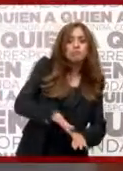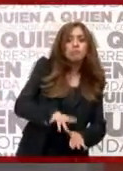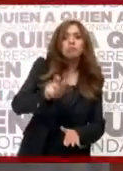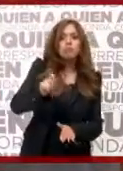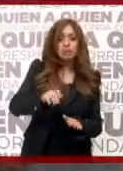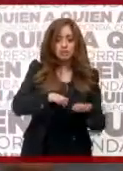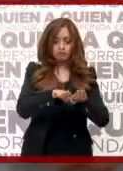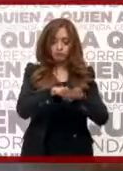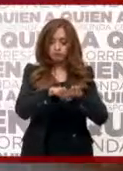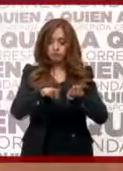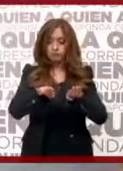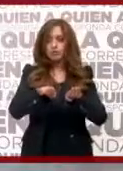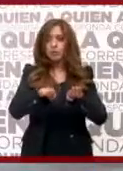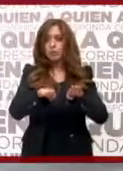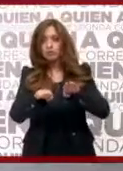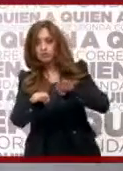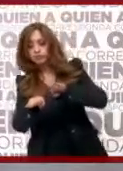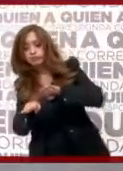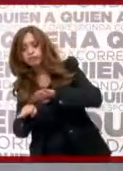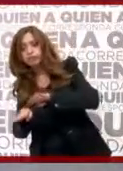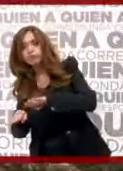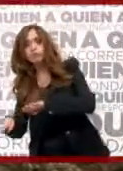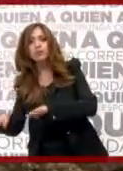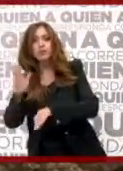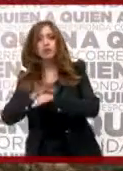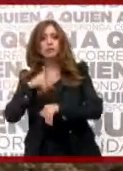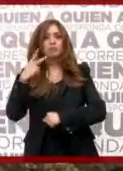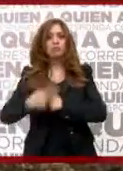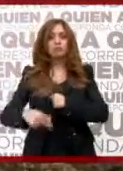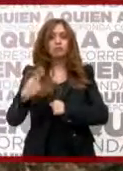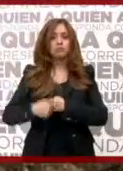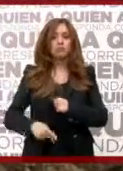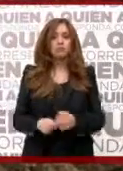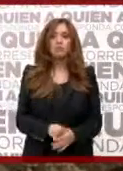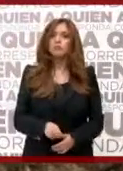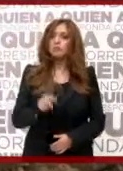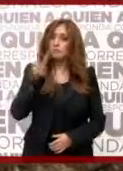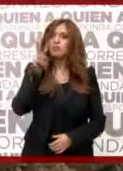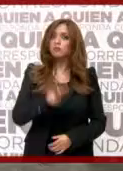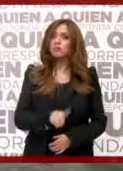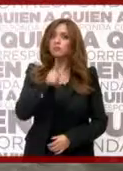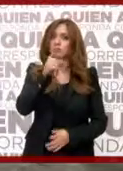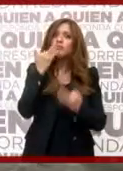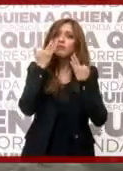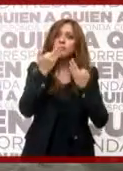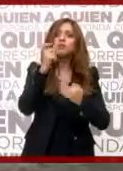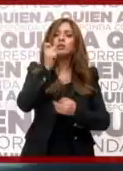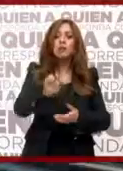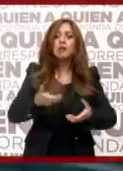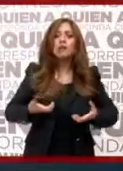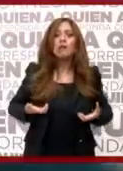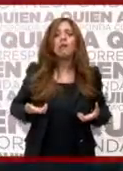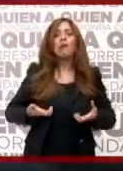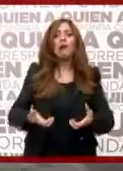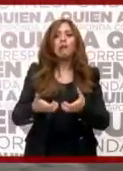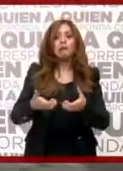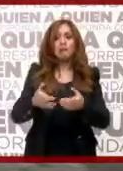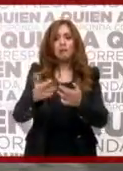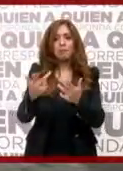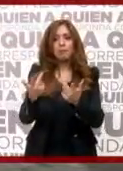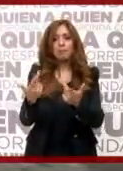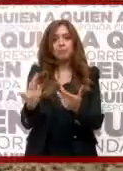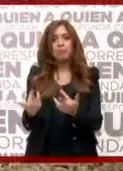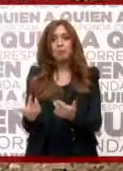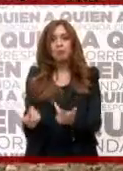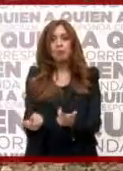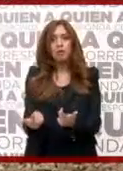desnivel de la calle pues se va haciendo más pronunciado. Sí, ya se nota, y la calle ya se está desprendiendo de las orillas. Creo